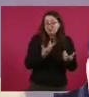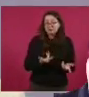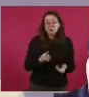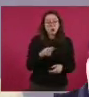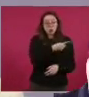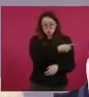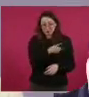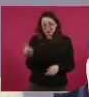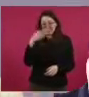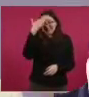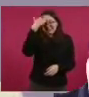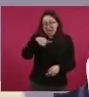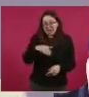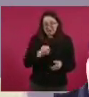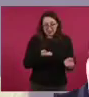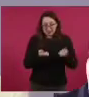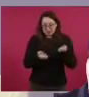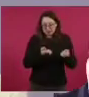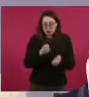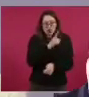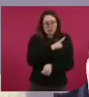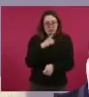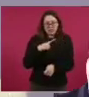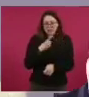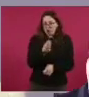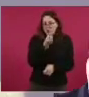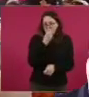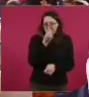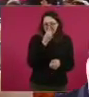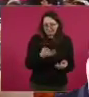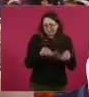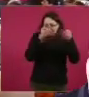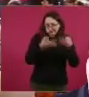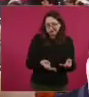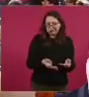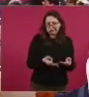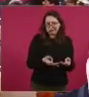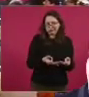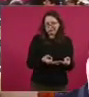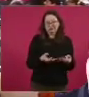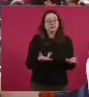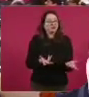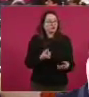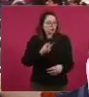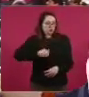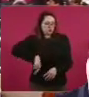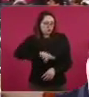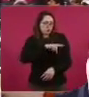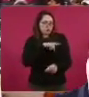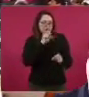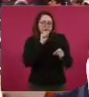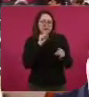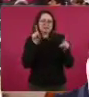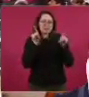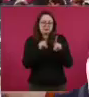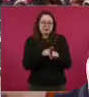sus disciplinas tienen que tener una dieta o de otro tipo, los que estamos aquí también,